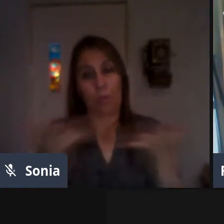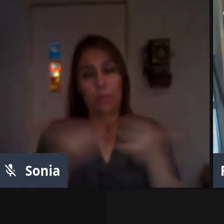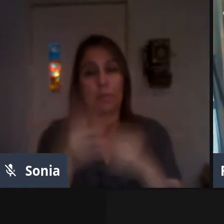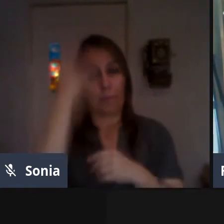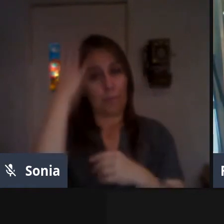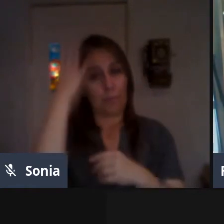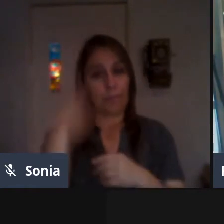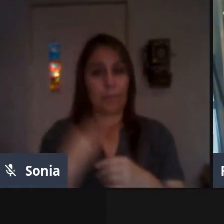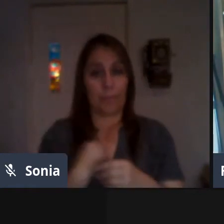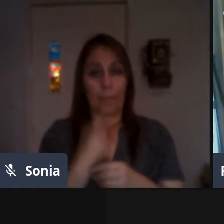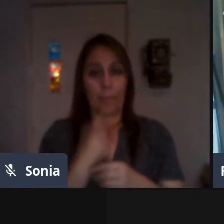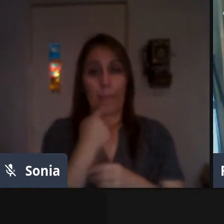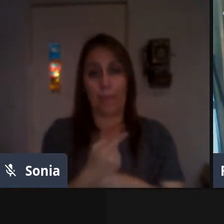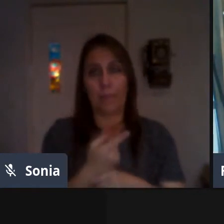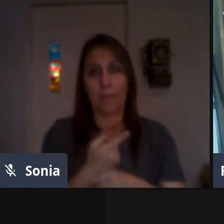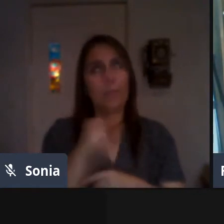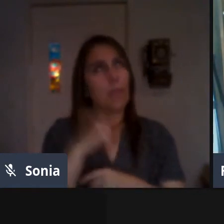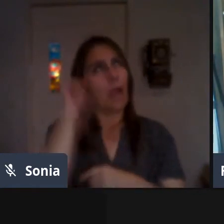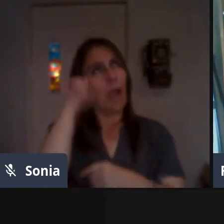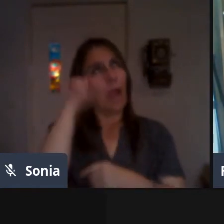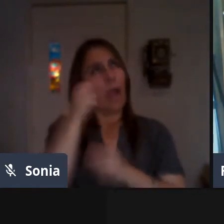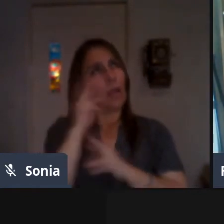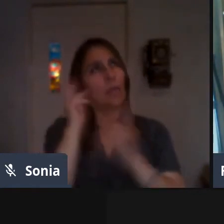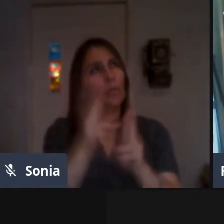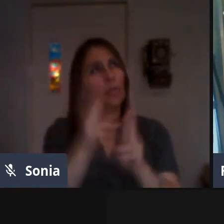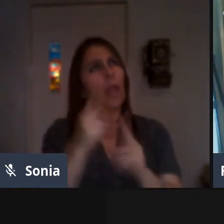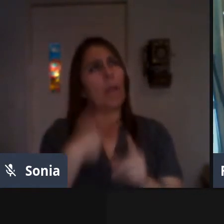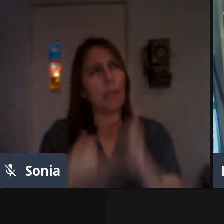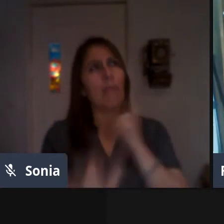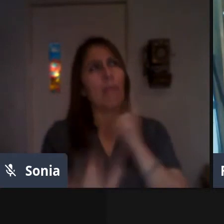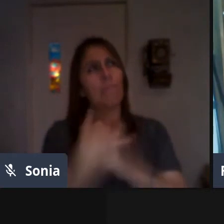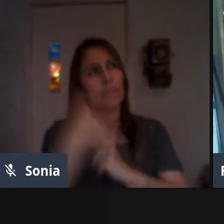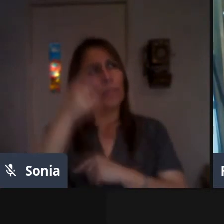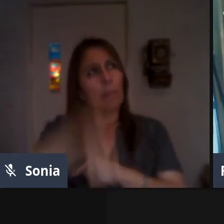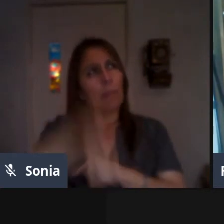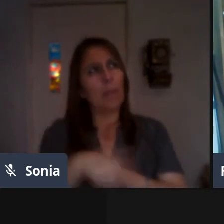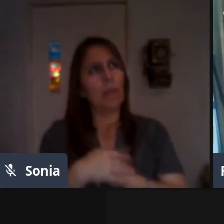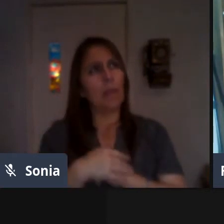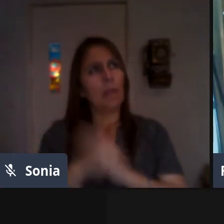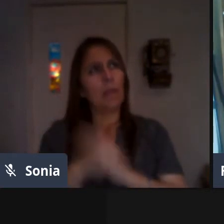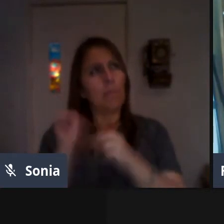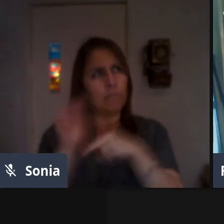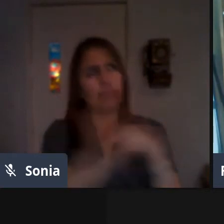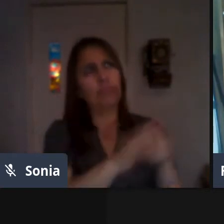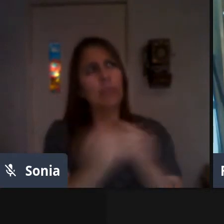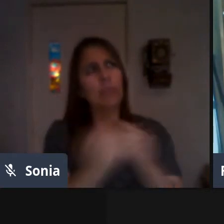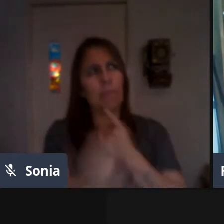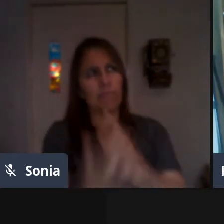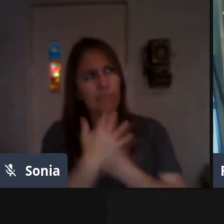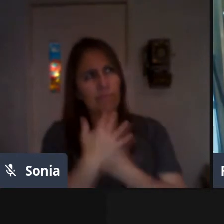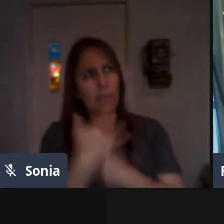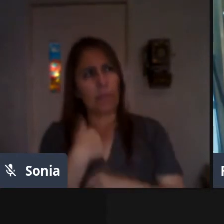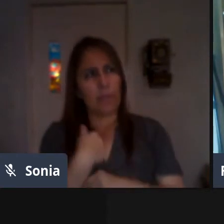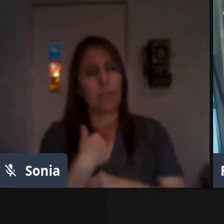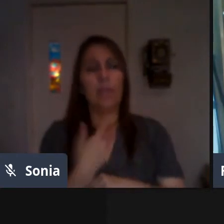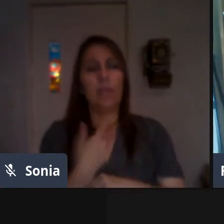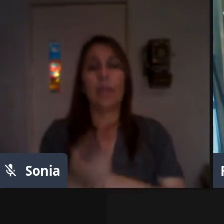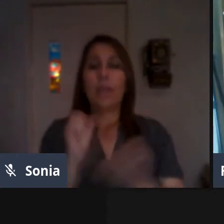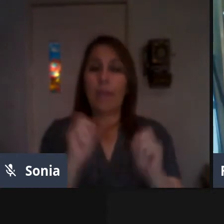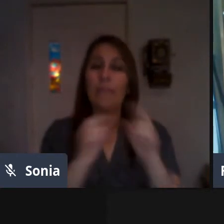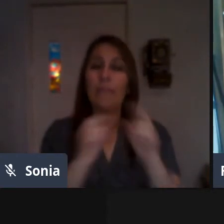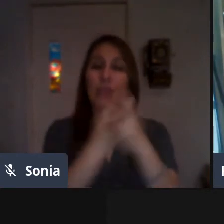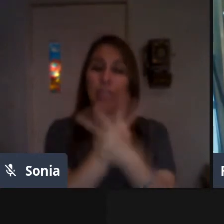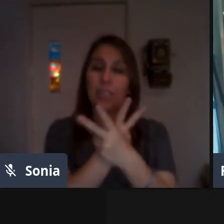sido vulneradas eso que tú dices justamente a propósito del otro día el día de las víctimas de la violencia sexual y las mujeres